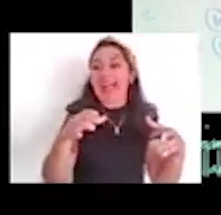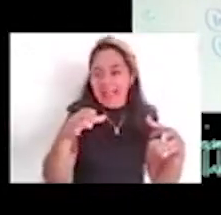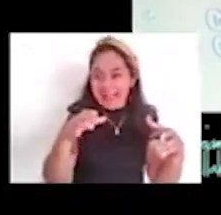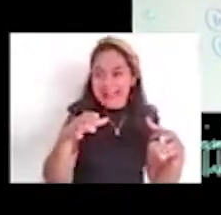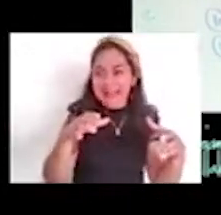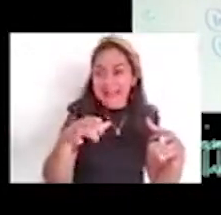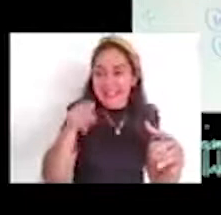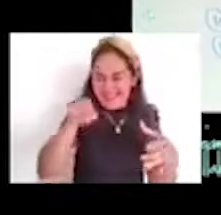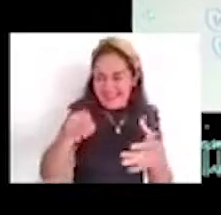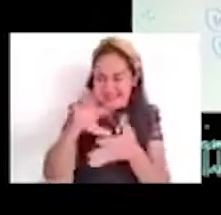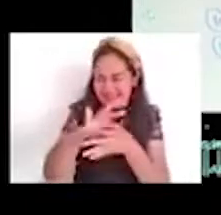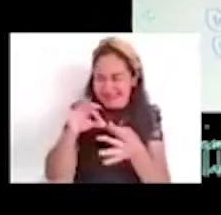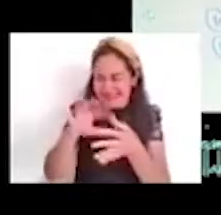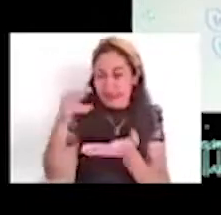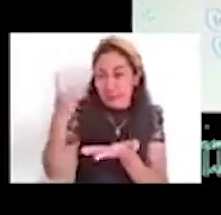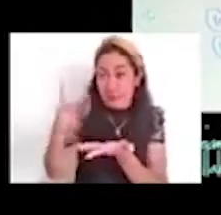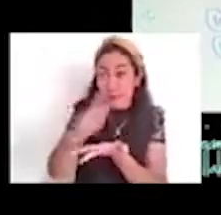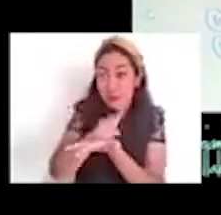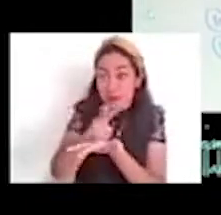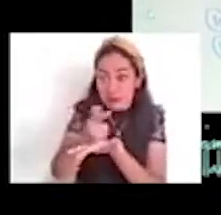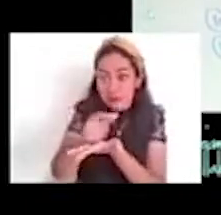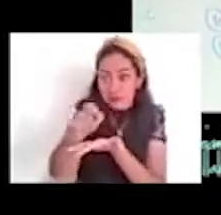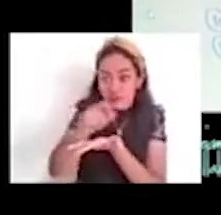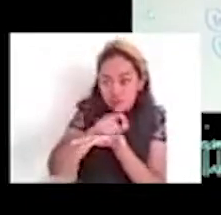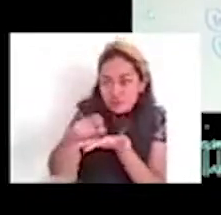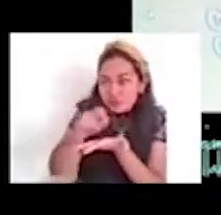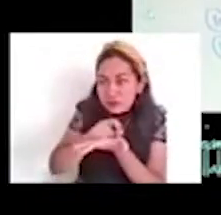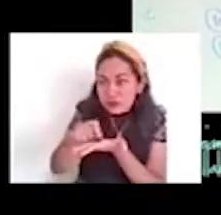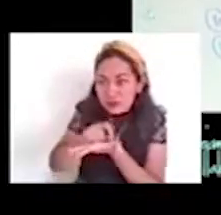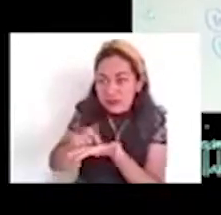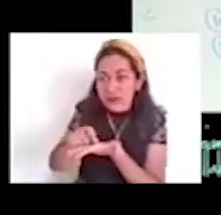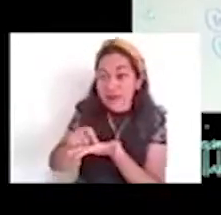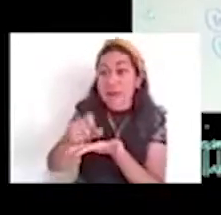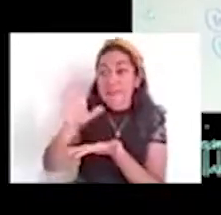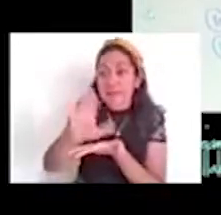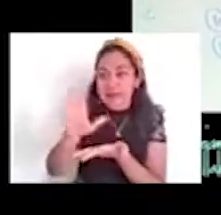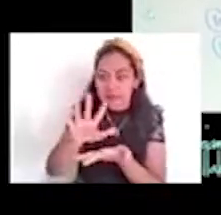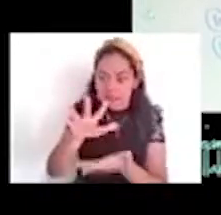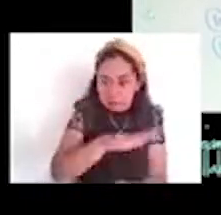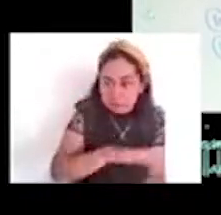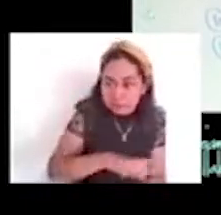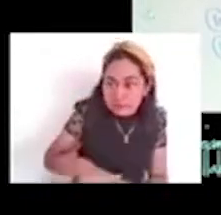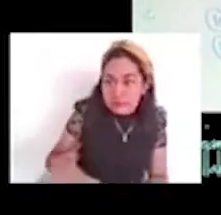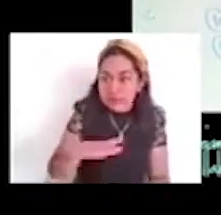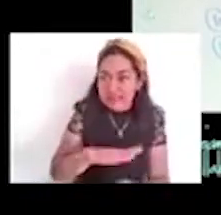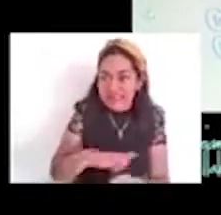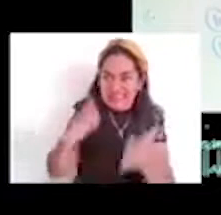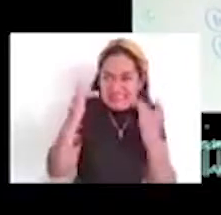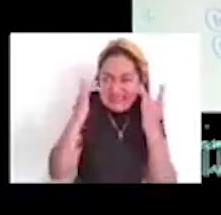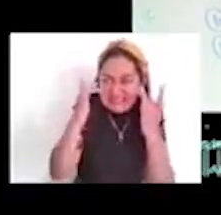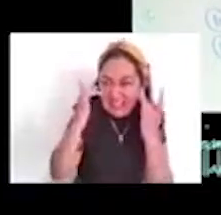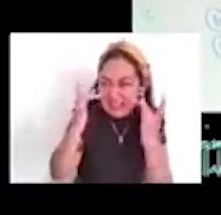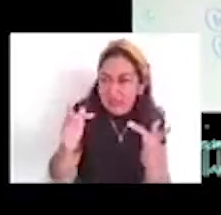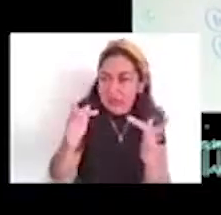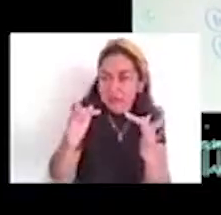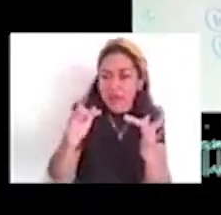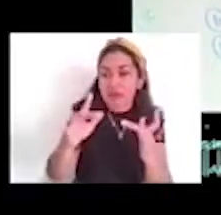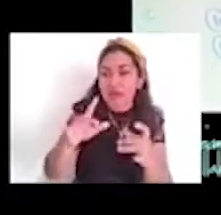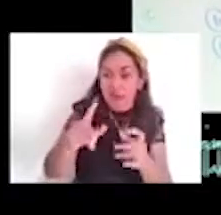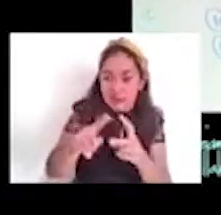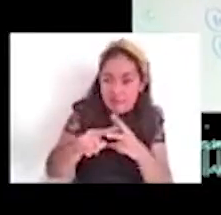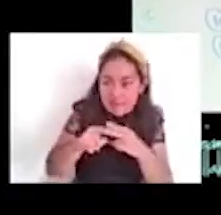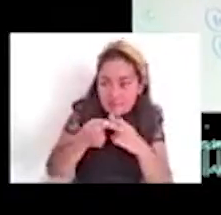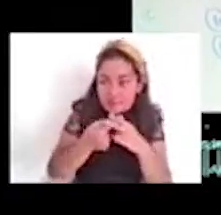autores, se deja prevista la superficie del recinto sagrado de 500, más o menos, por